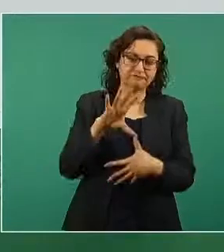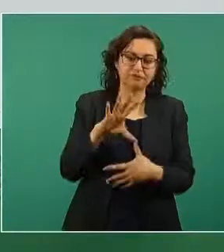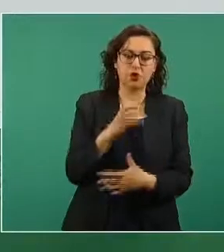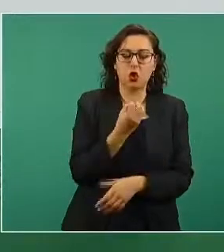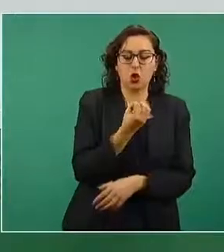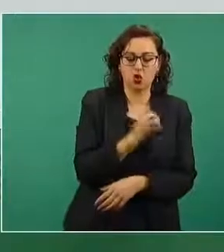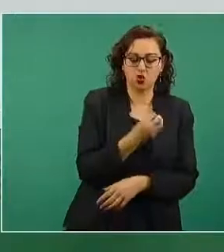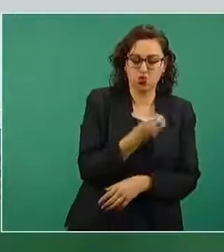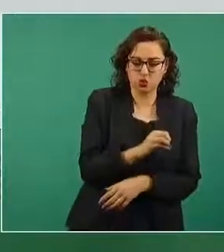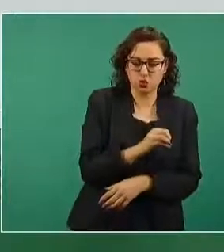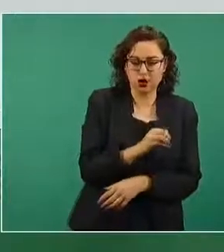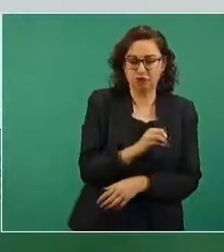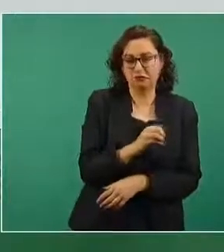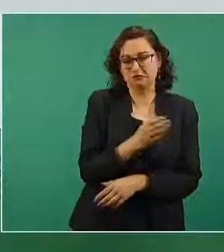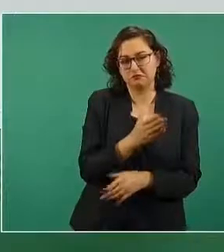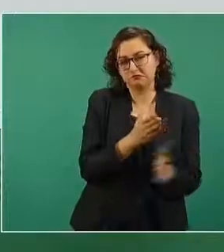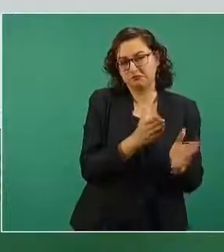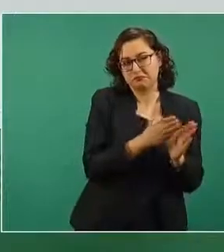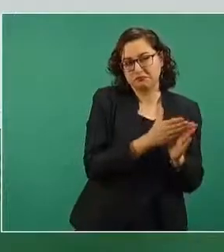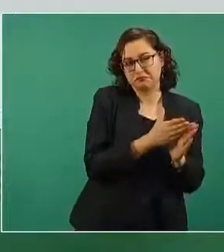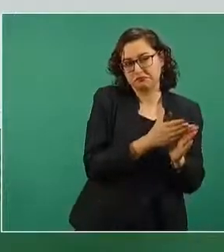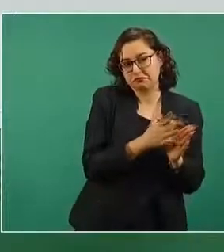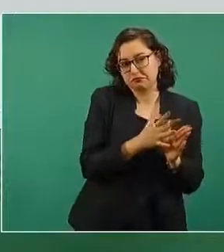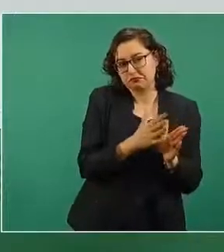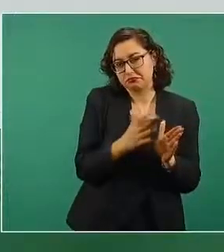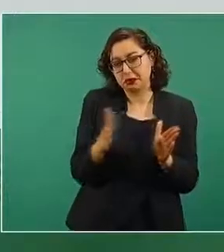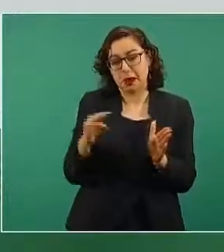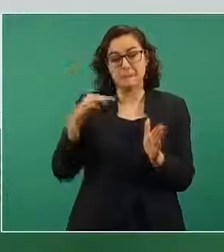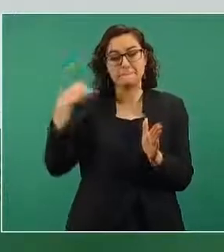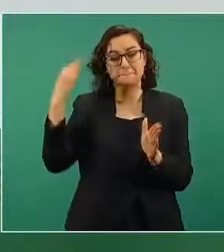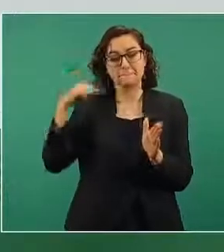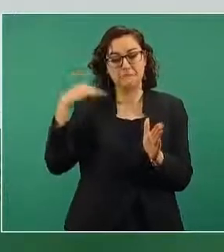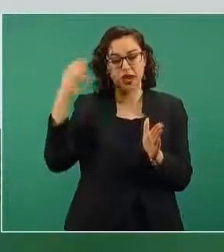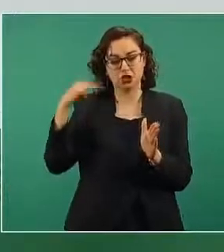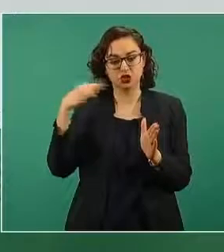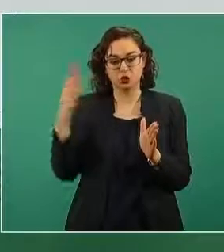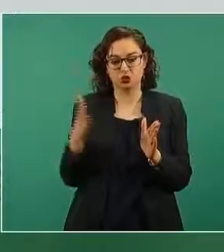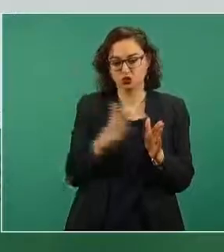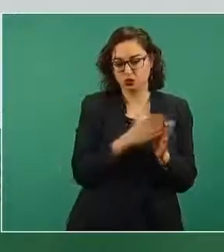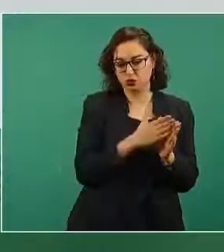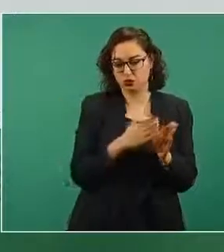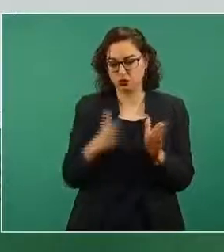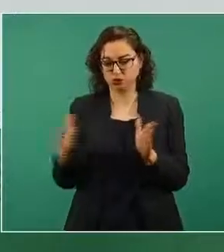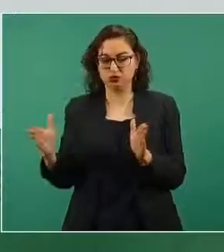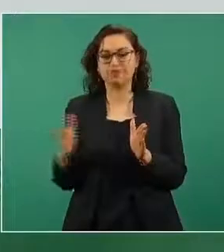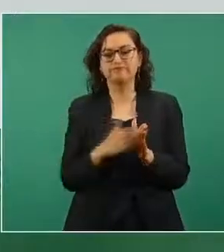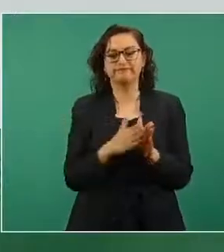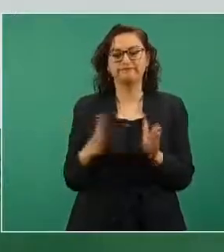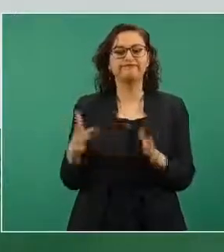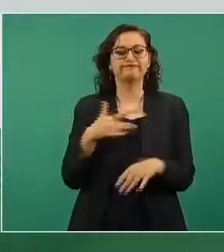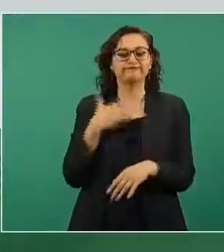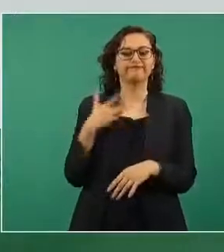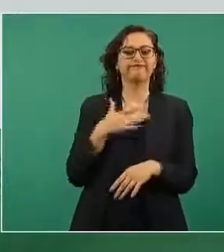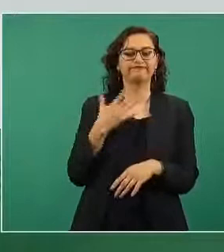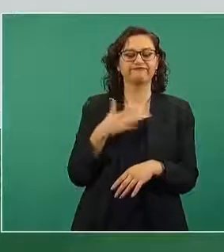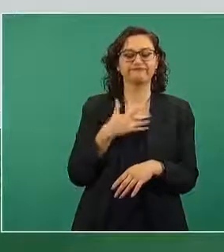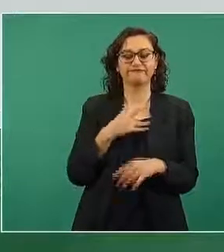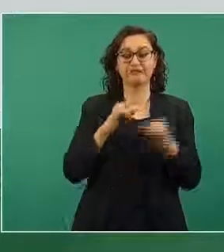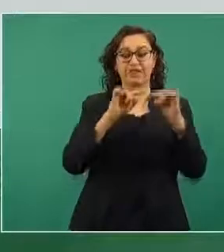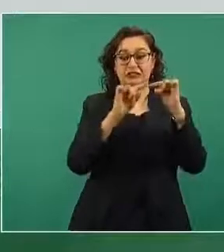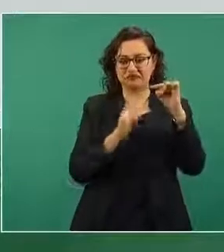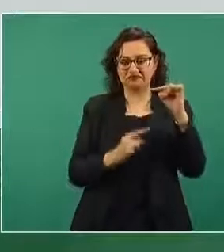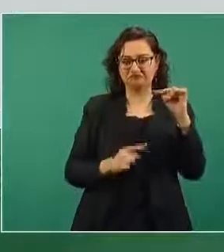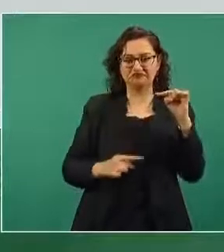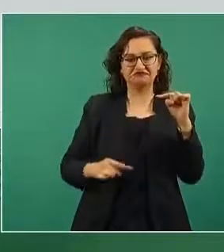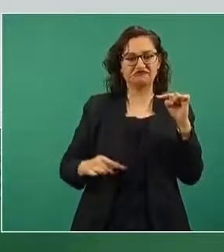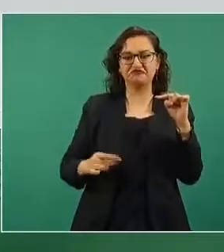y termina de manera más o menos gruesa en marzo o al final de marzo. Entonces habíamos anticipado que íbamos a tener un comportamiento